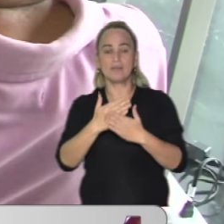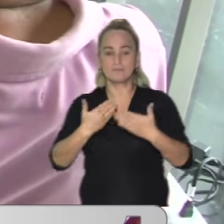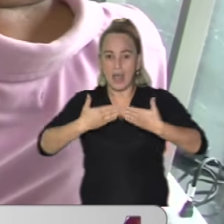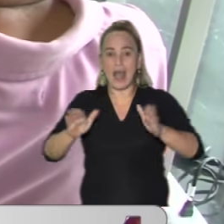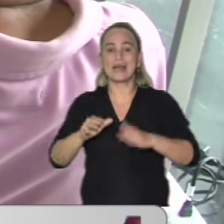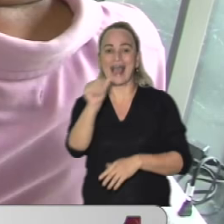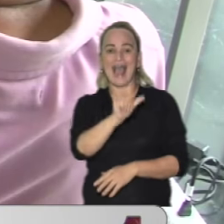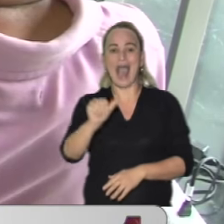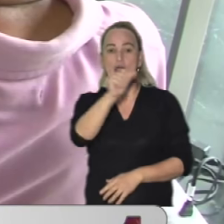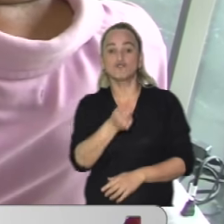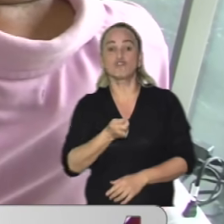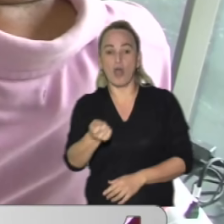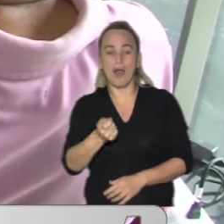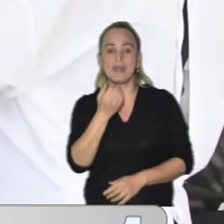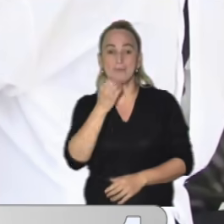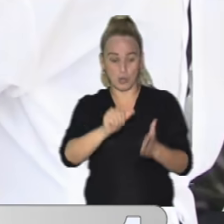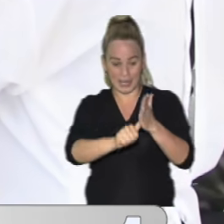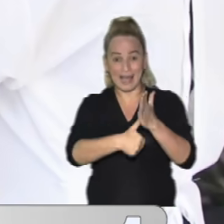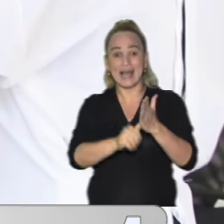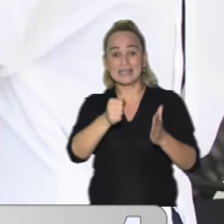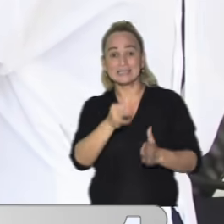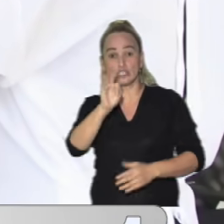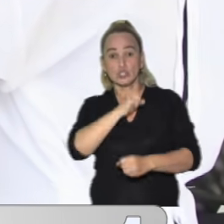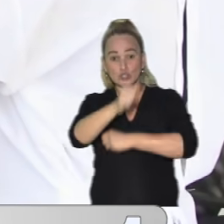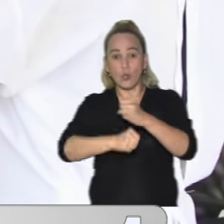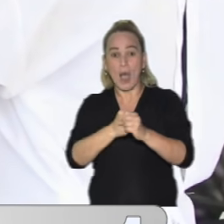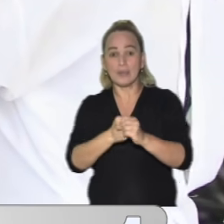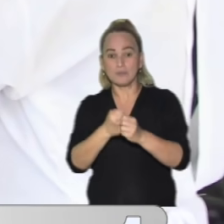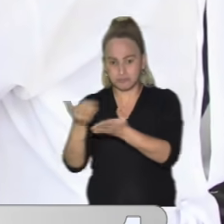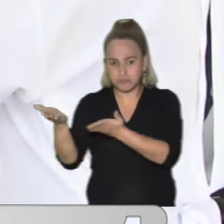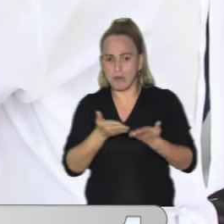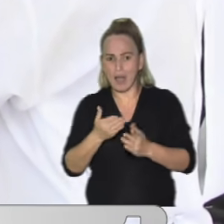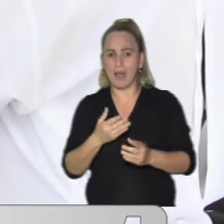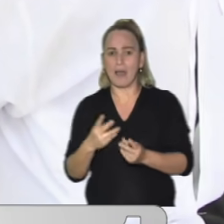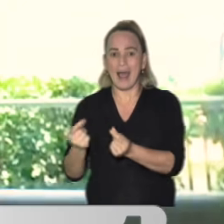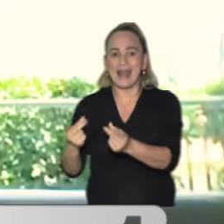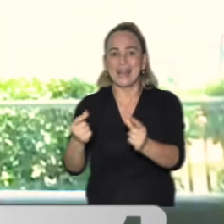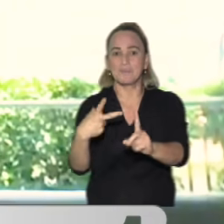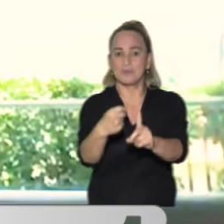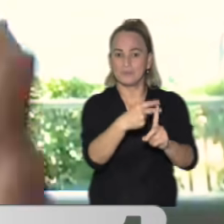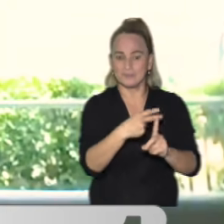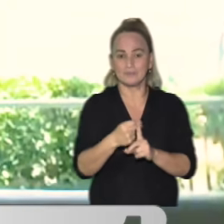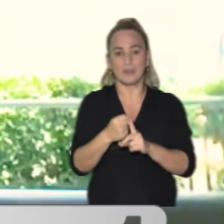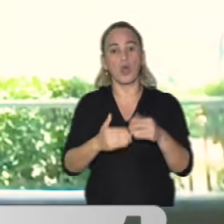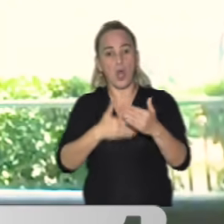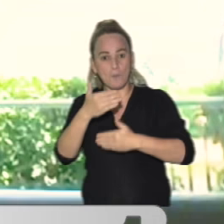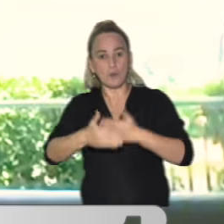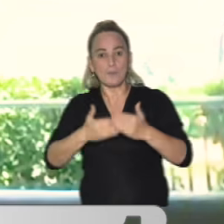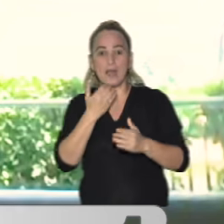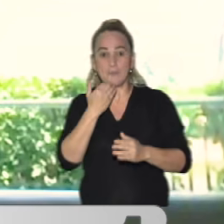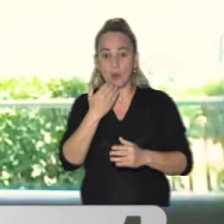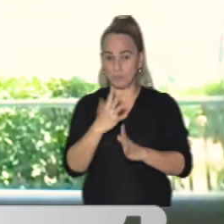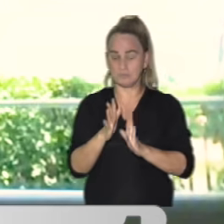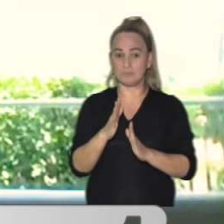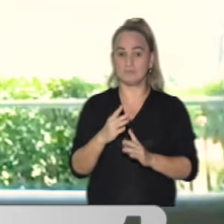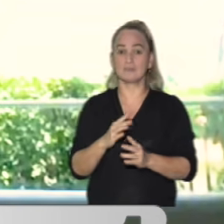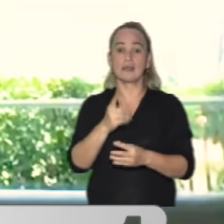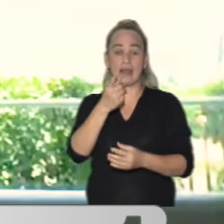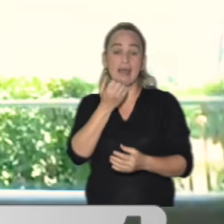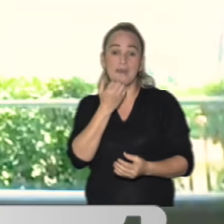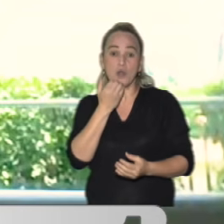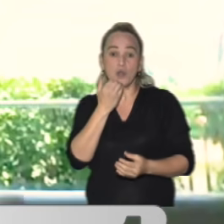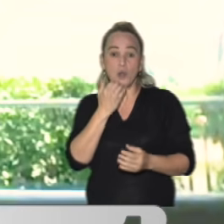abierta en agosto, es decir, los mayores de 18 años serán inmunizados en pocos días. En la medida en que usted salga a vacunarse, si su grupo